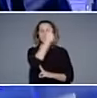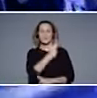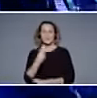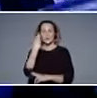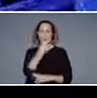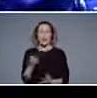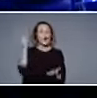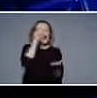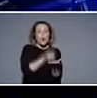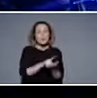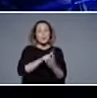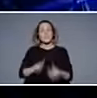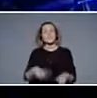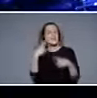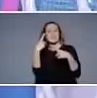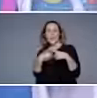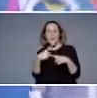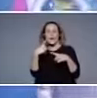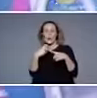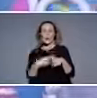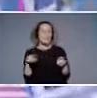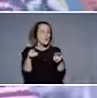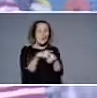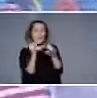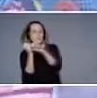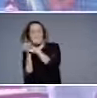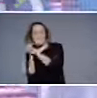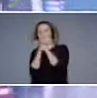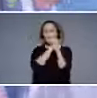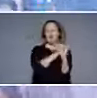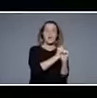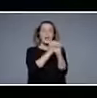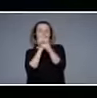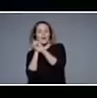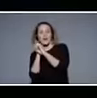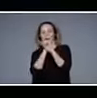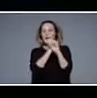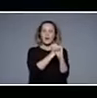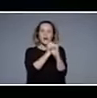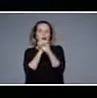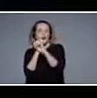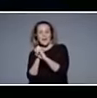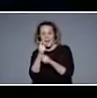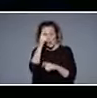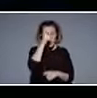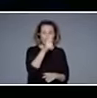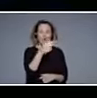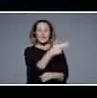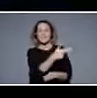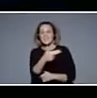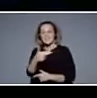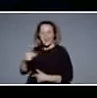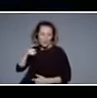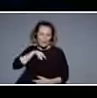De nuevo Santa Cruz es una murga, sentir de cerca al pueblo